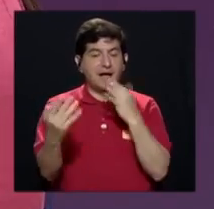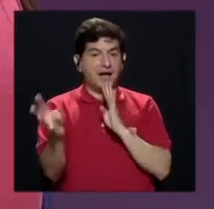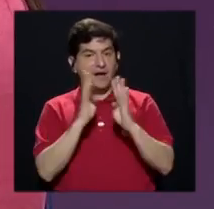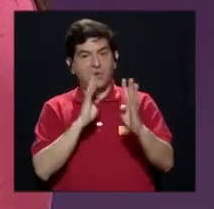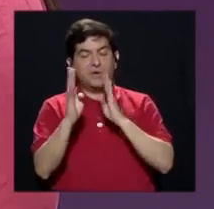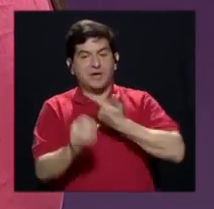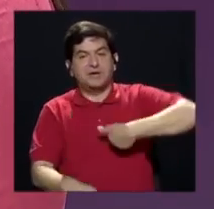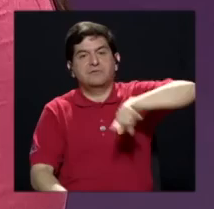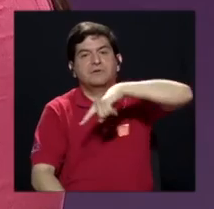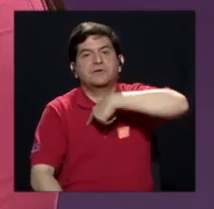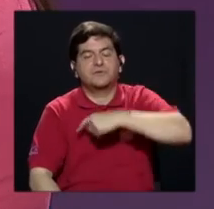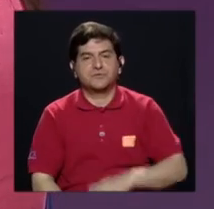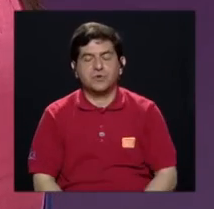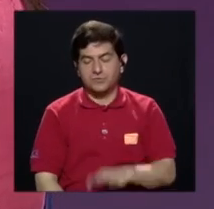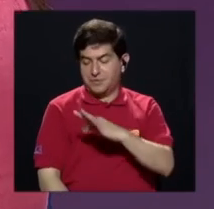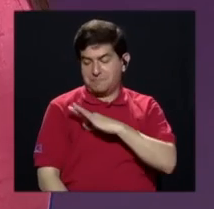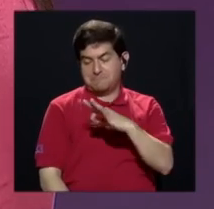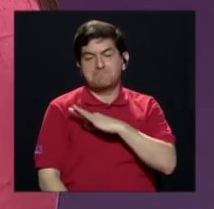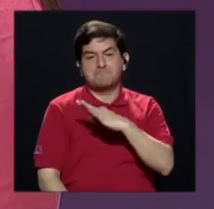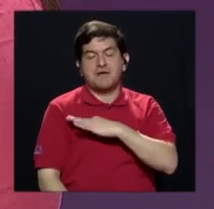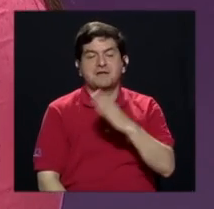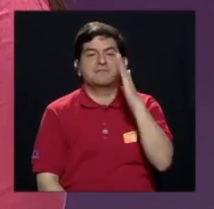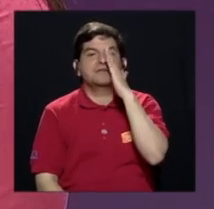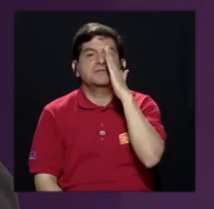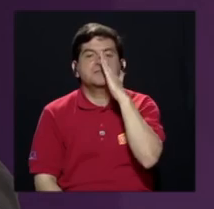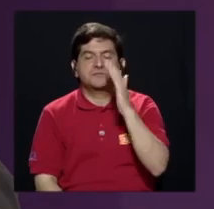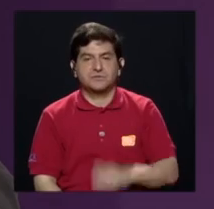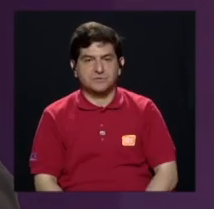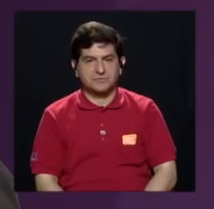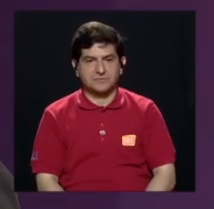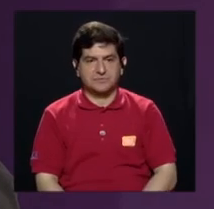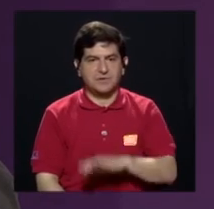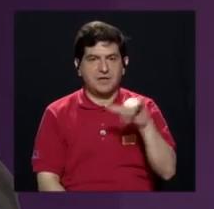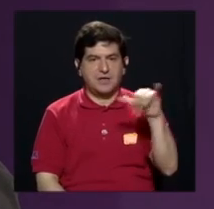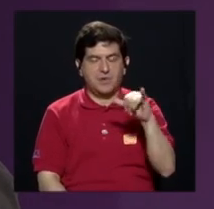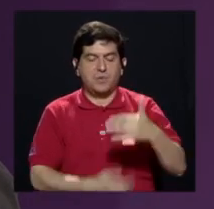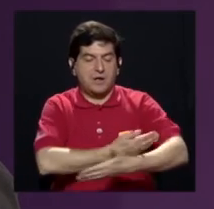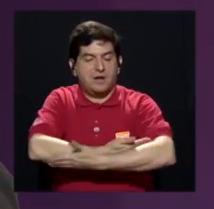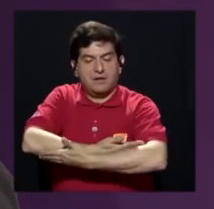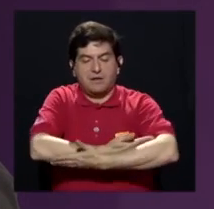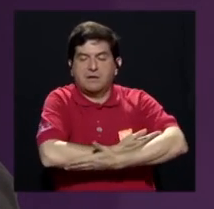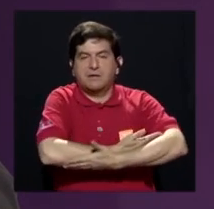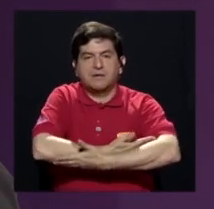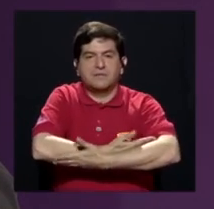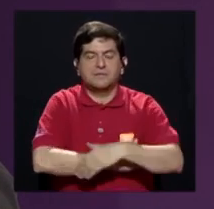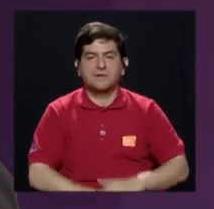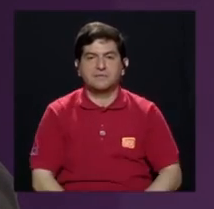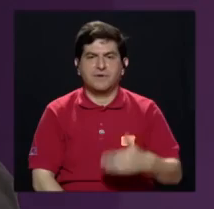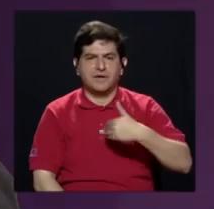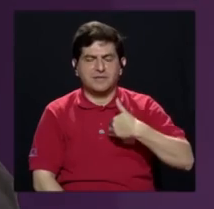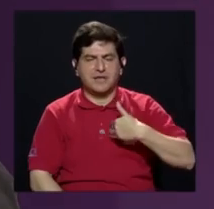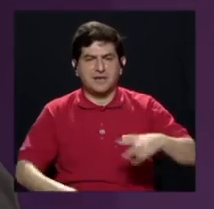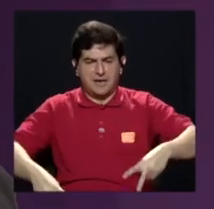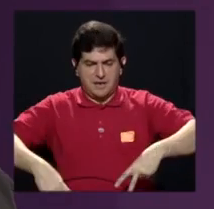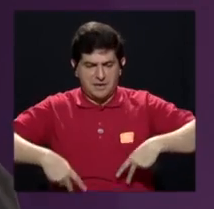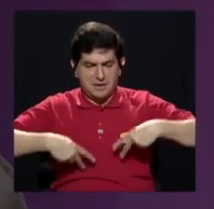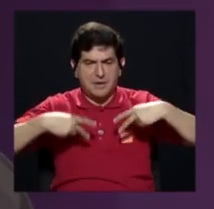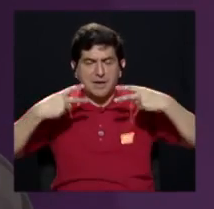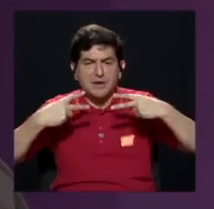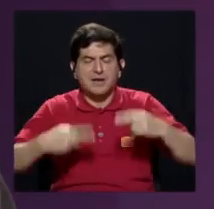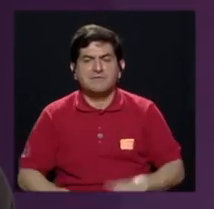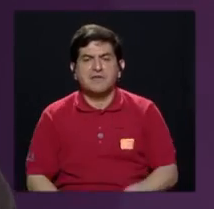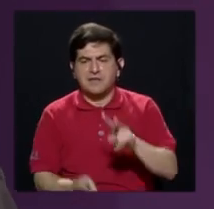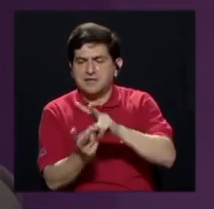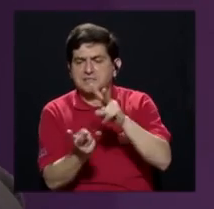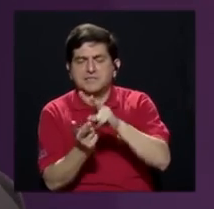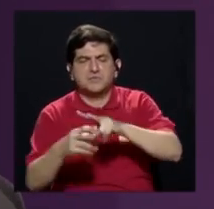de beneficios para la madre y tanto para el bebé verdad el tener una vida sexualmente activa yo